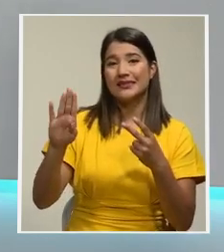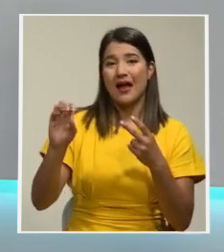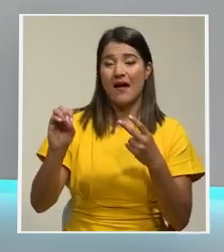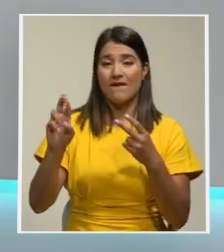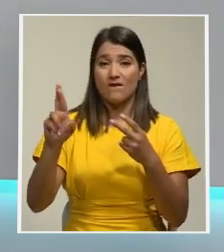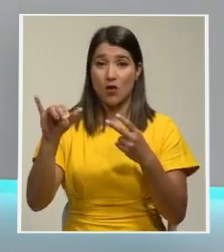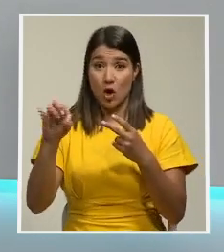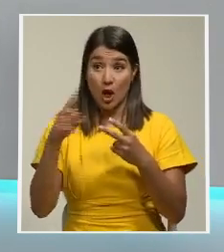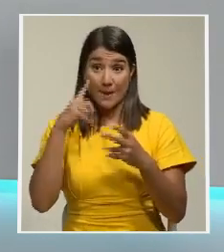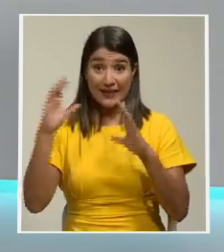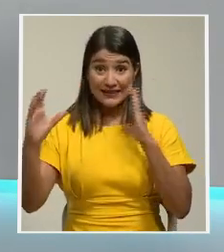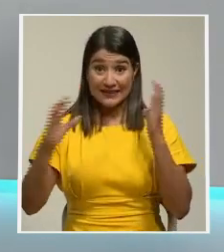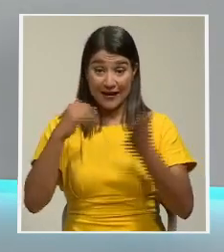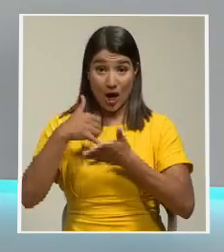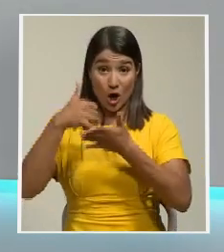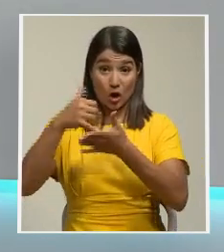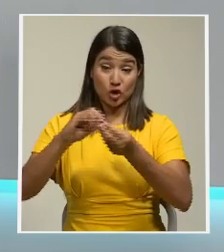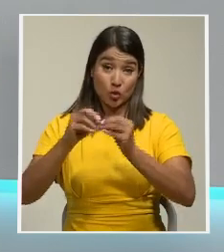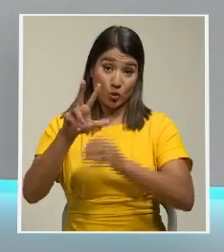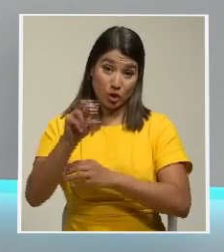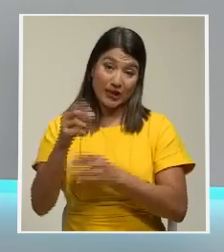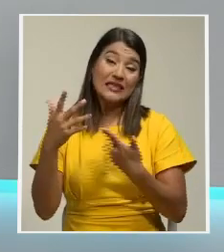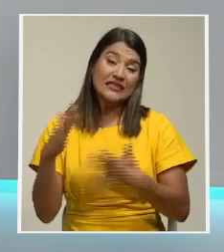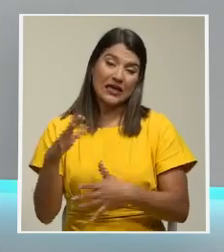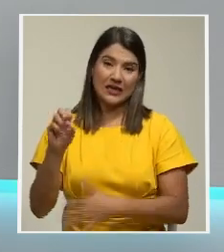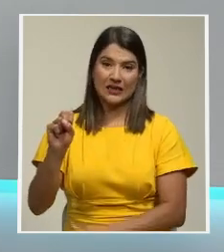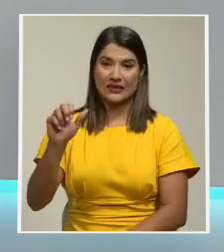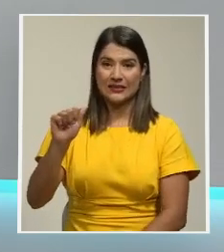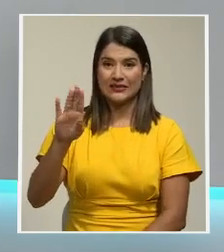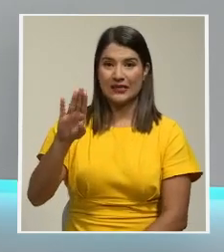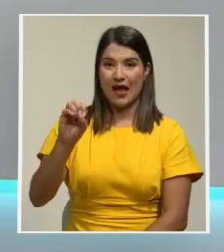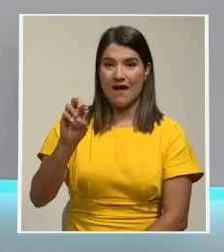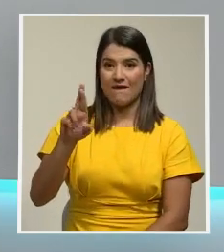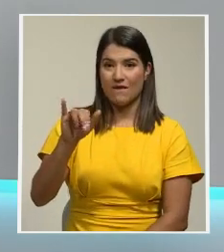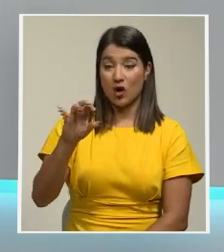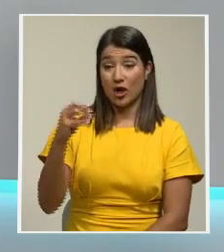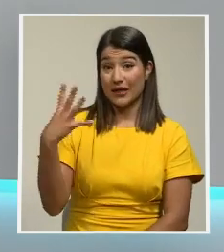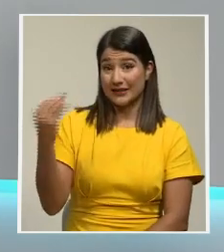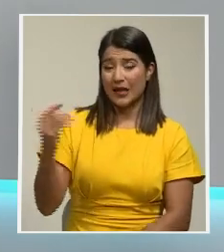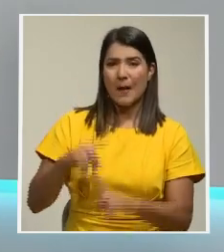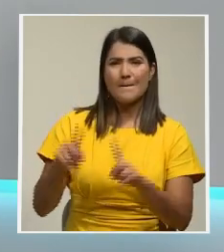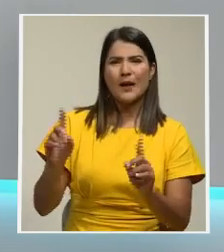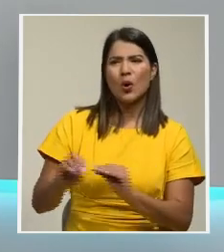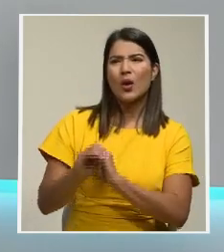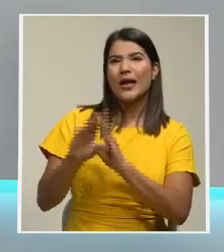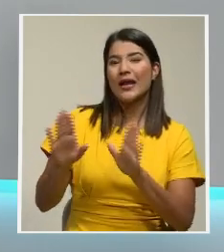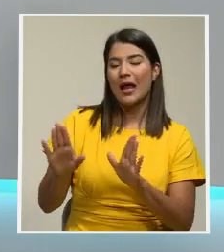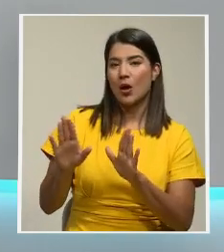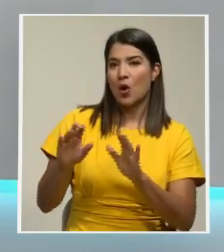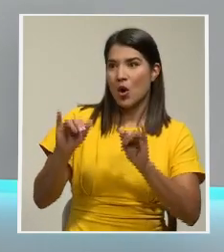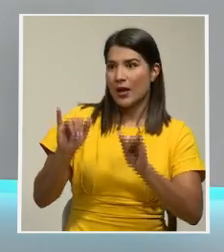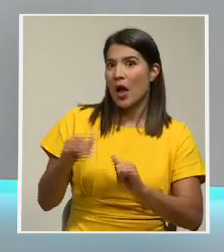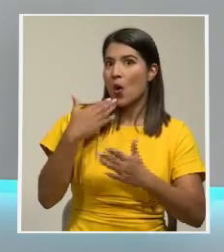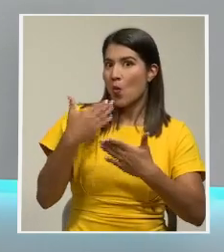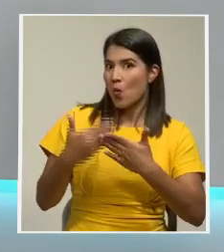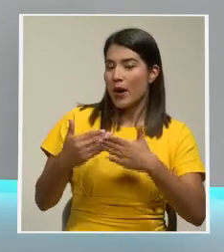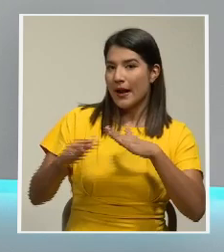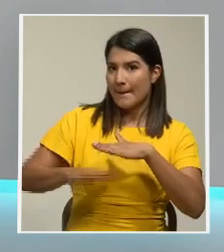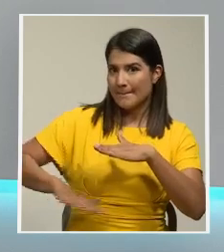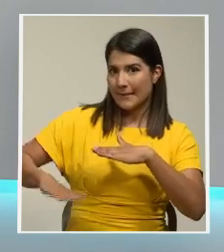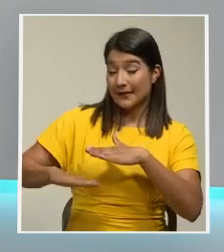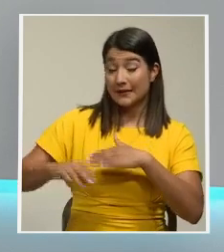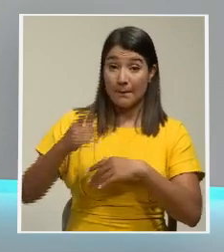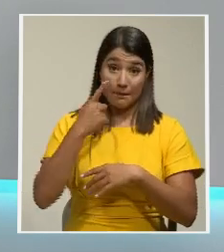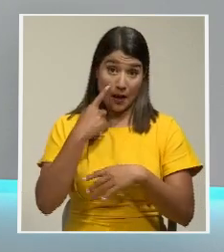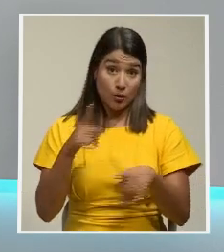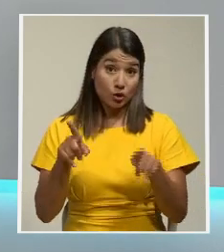esa Copa número 30, ya no está Álvaro Saborío ahí, pero por supuesto que quedaron esas bases. Veamos que incluso